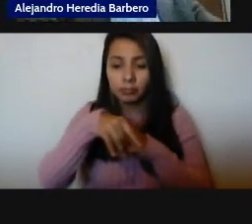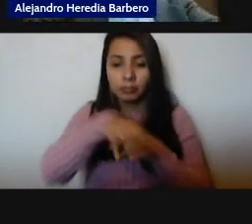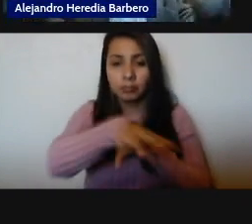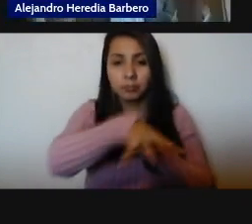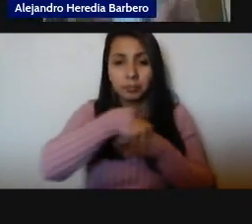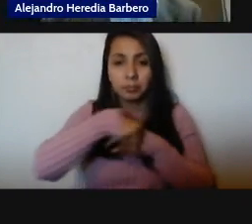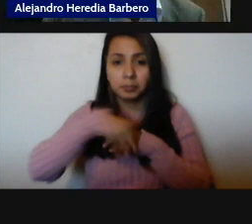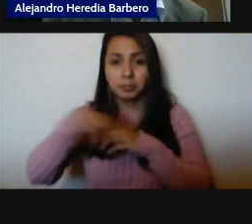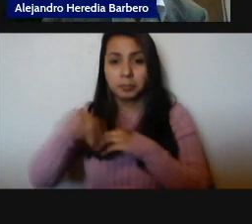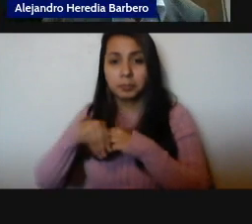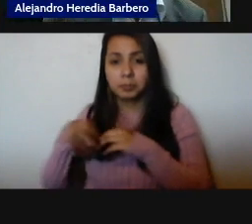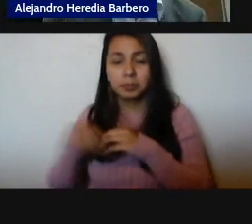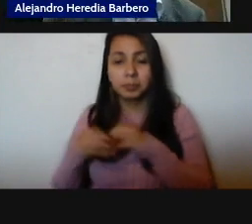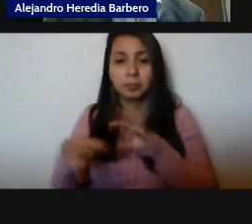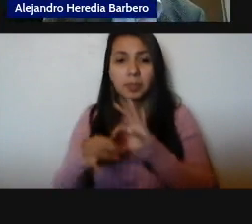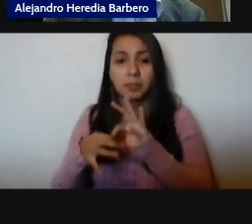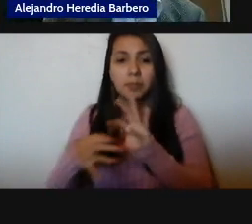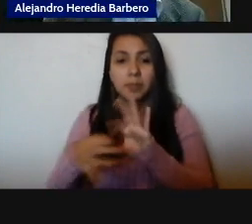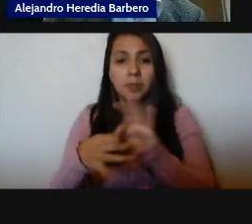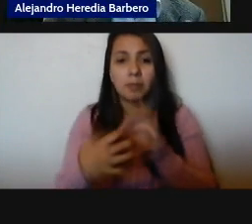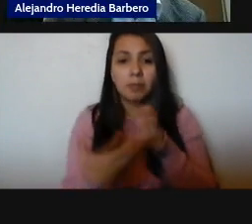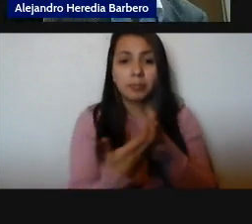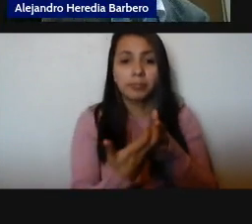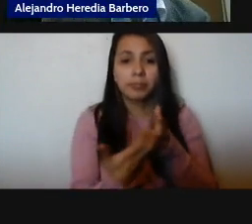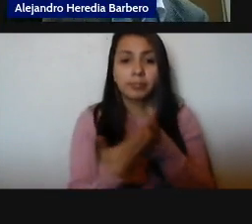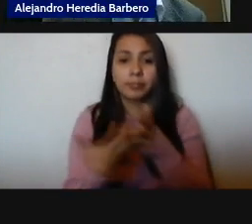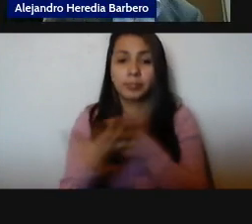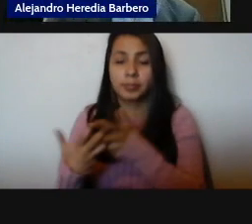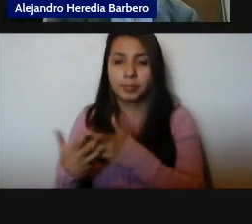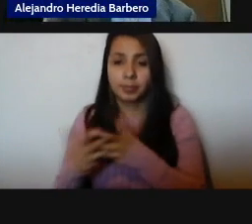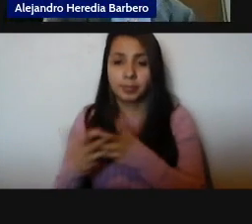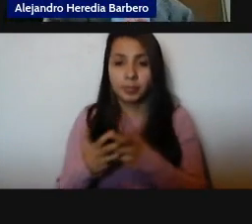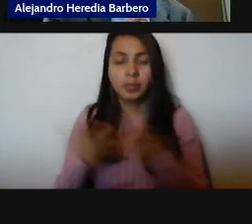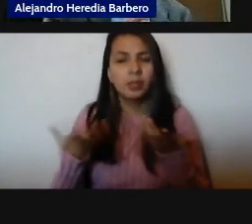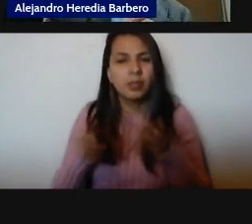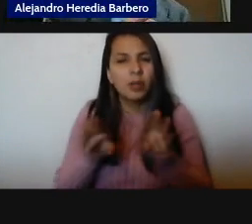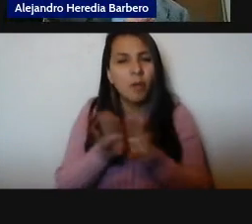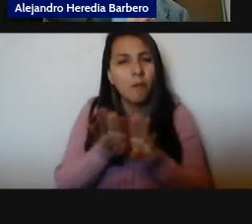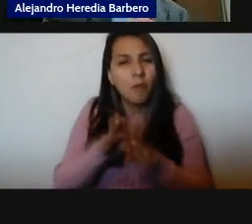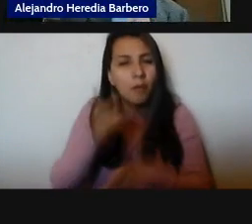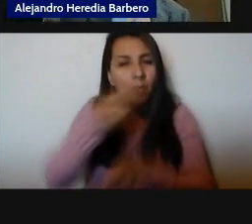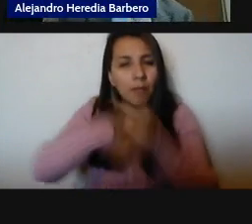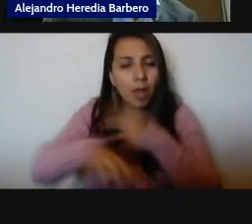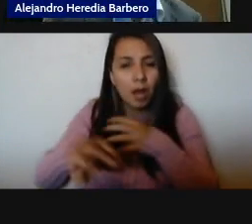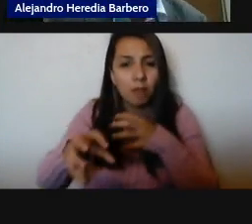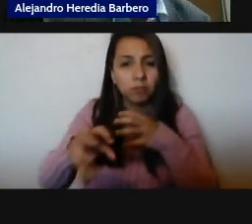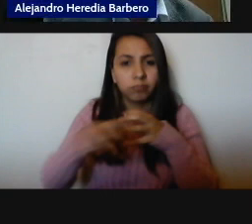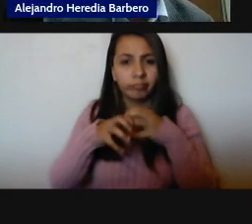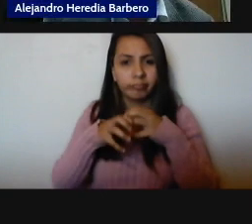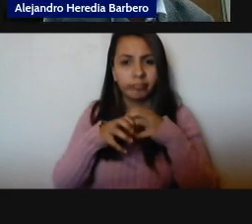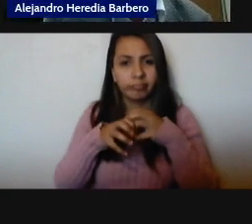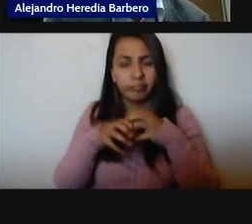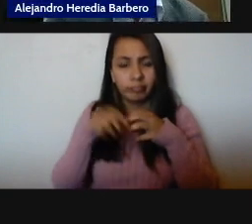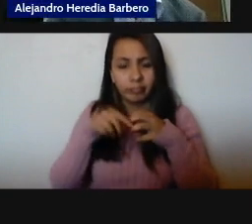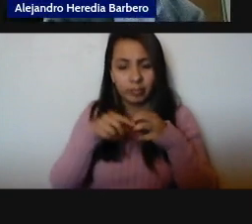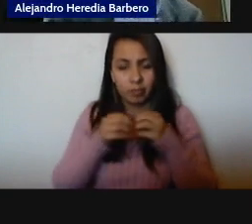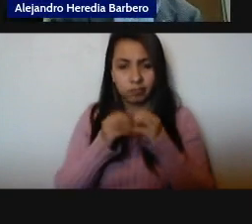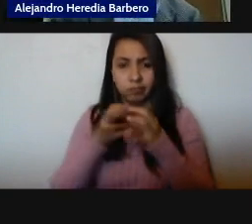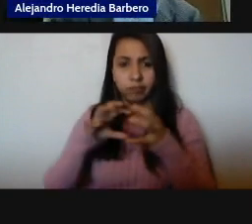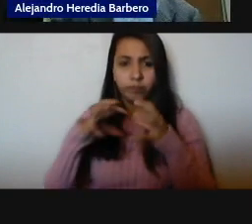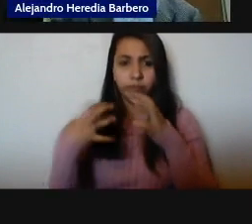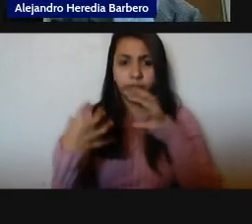a que otras moléculas se comiencen a ensamblar. ¿Qué necesito para eso? ¿Cuál es la fuerza conductora que nos lleva a